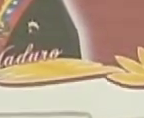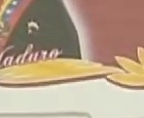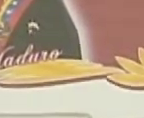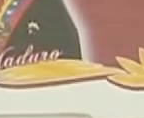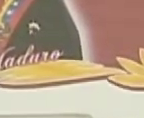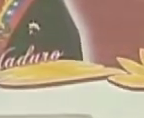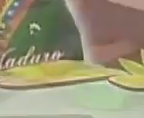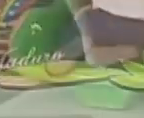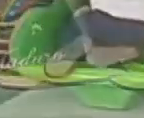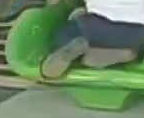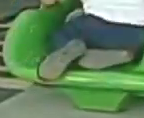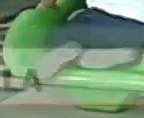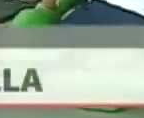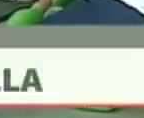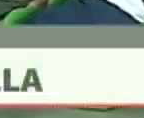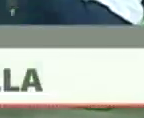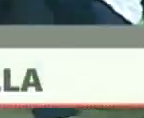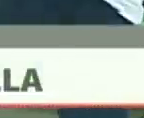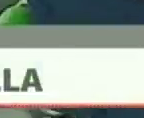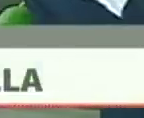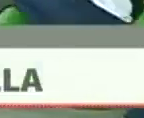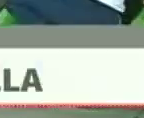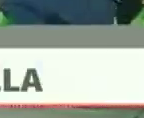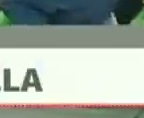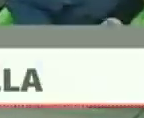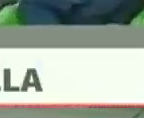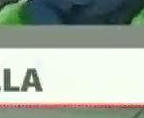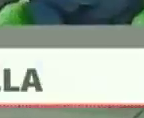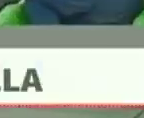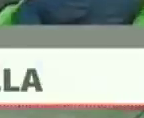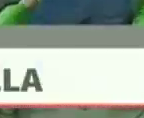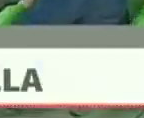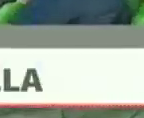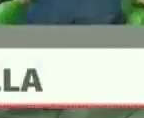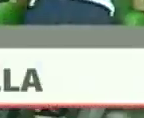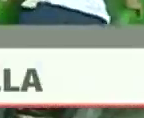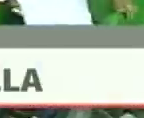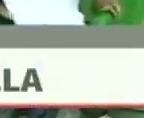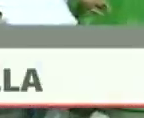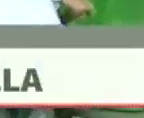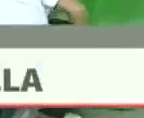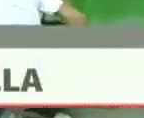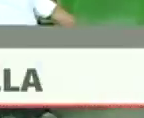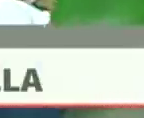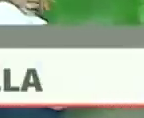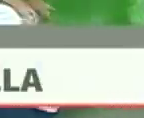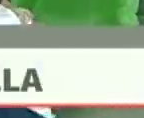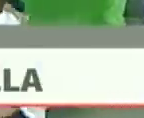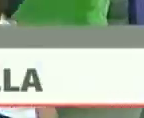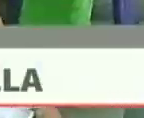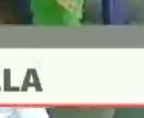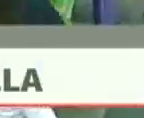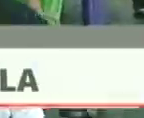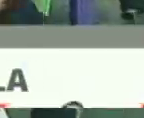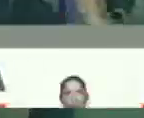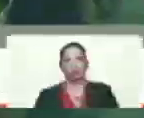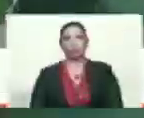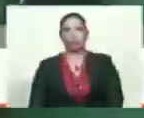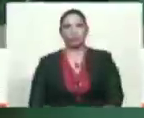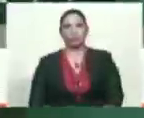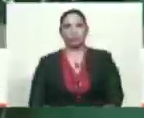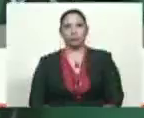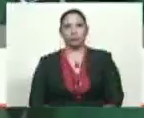millones de euros para esta primera fase de la misión venezuela bella es importante además